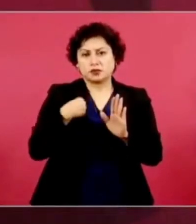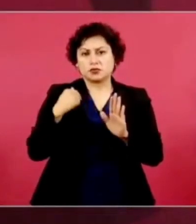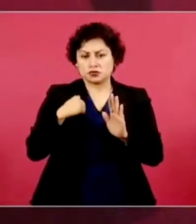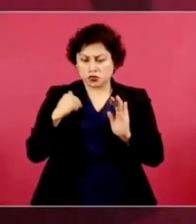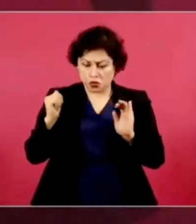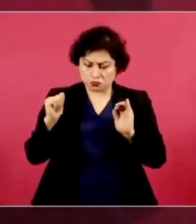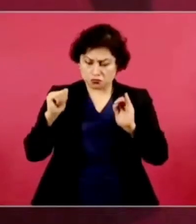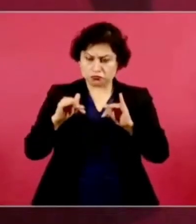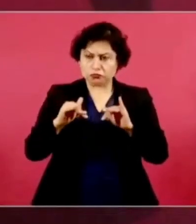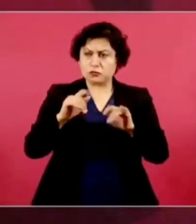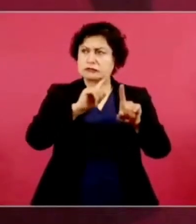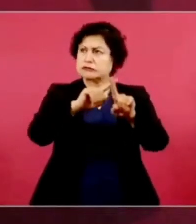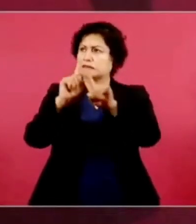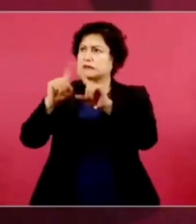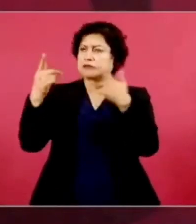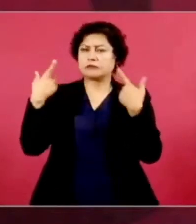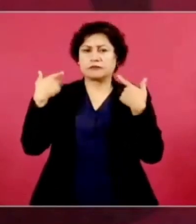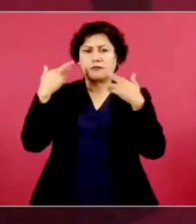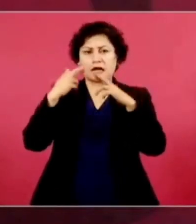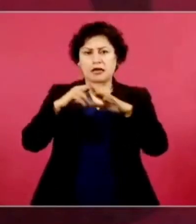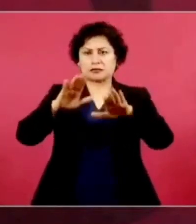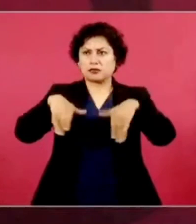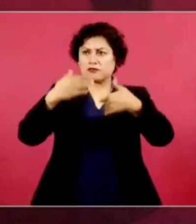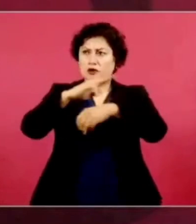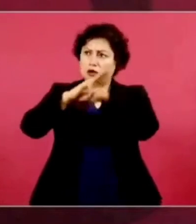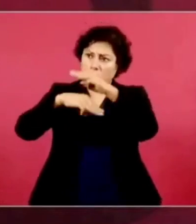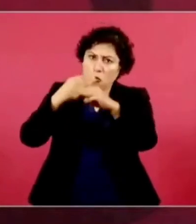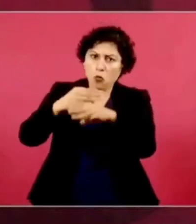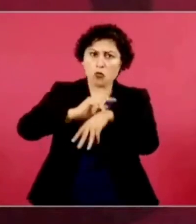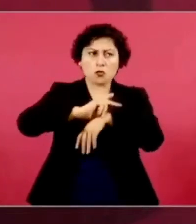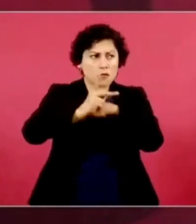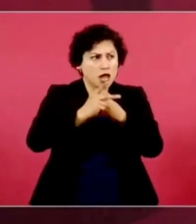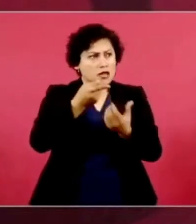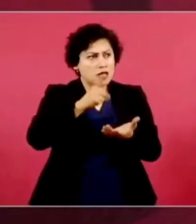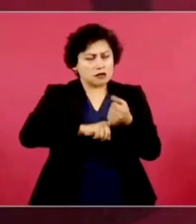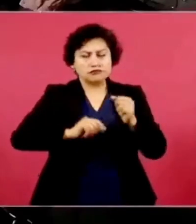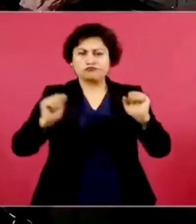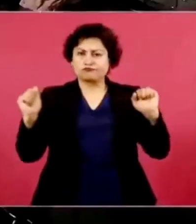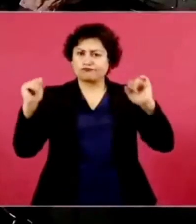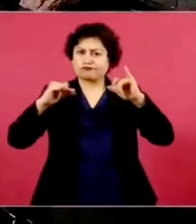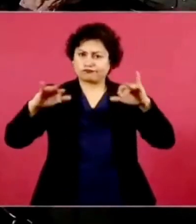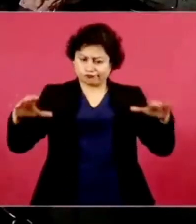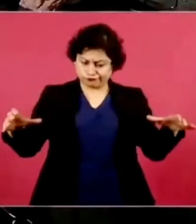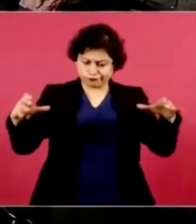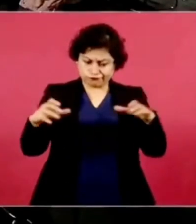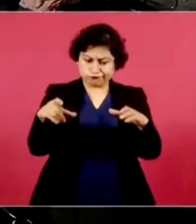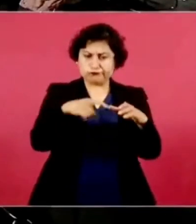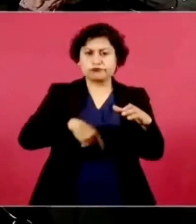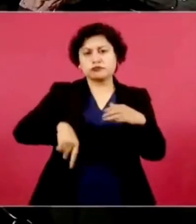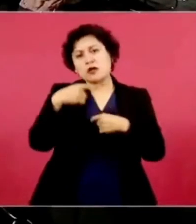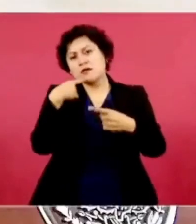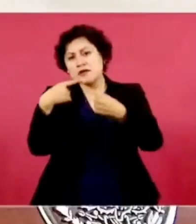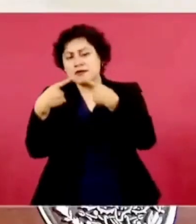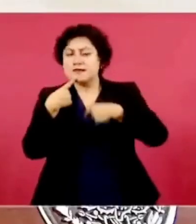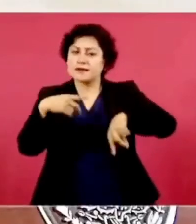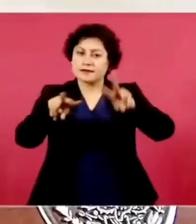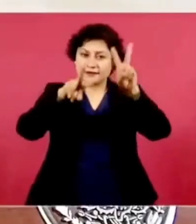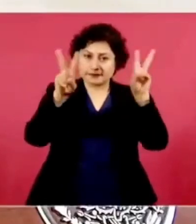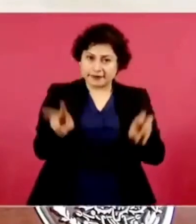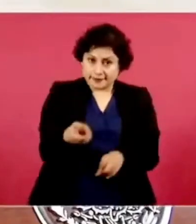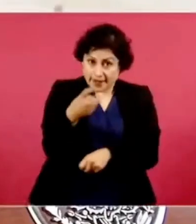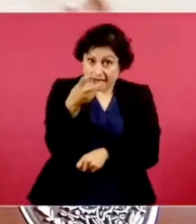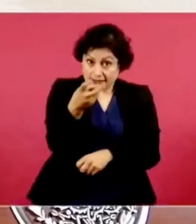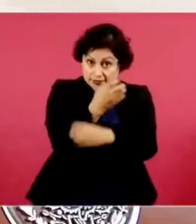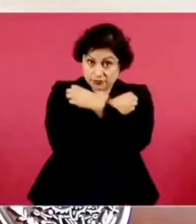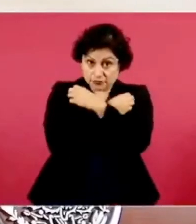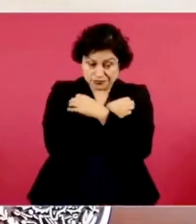mundo, y hablamos del tema de la educación, de lo que estamos haciendo.